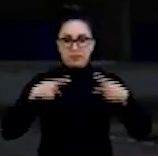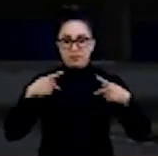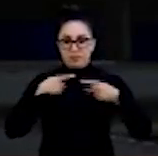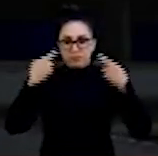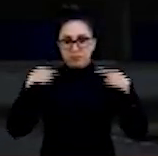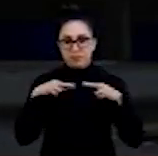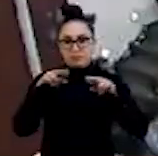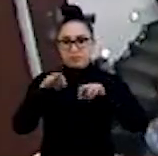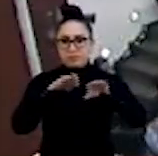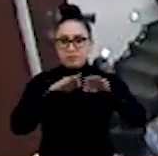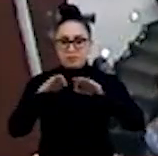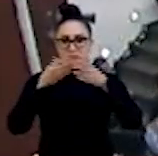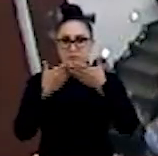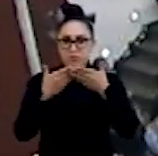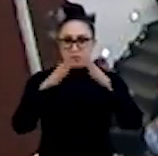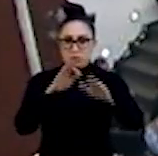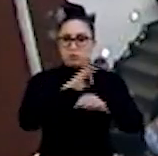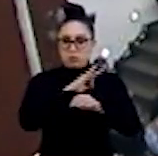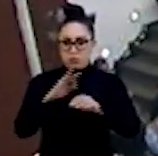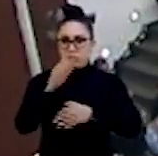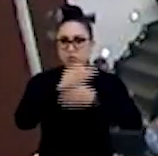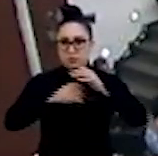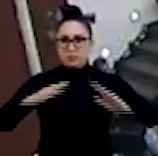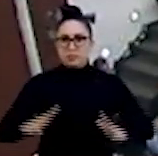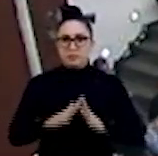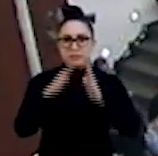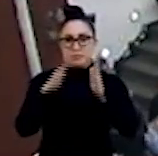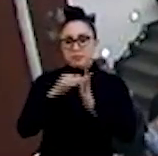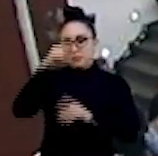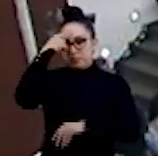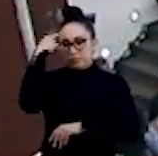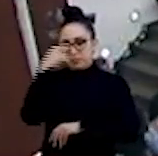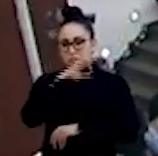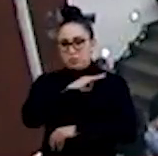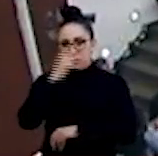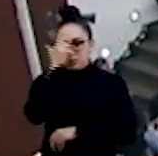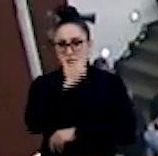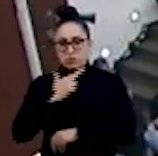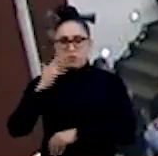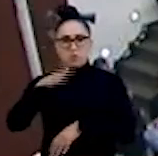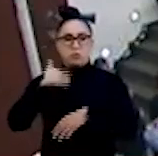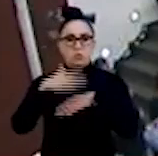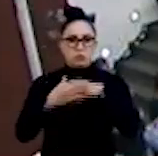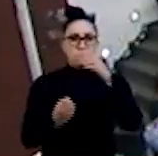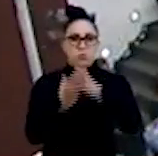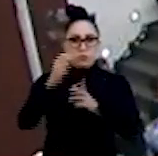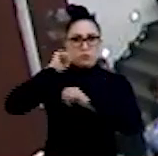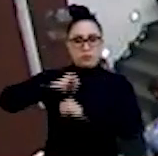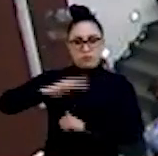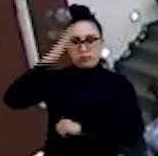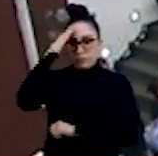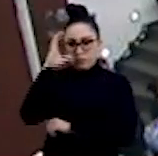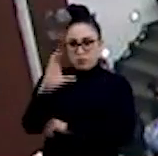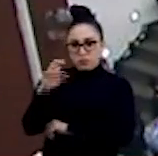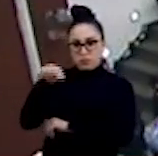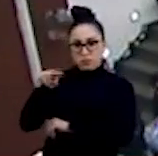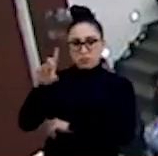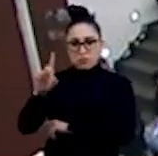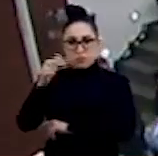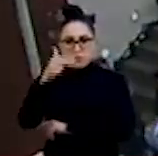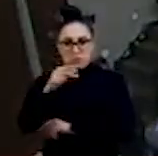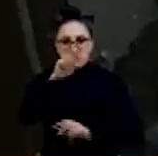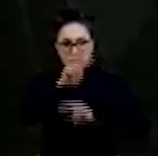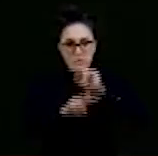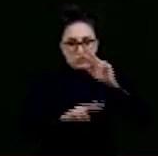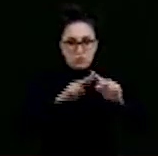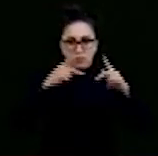de Derechos Humanos y de Justicia en el marco del proceso de la elección de la nueva persona titular de la CNDH, en el que